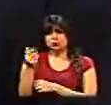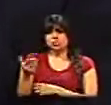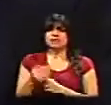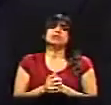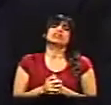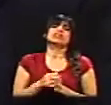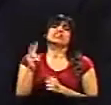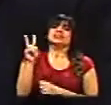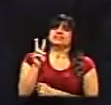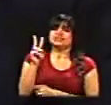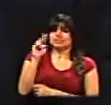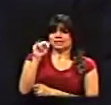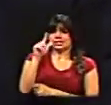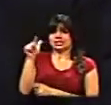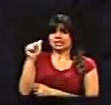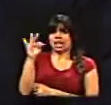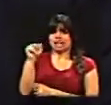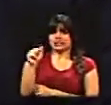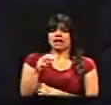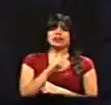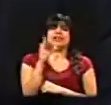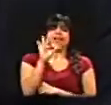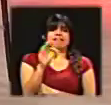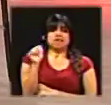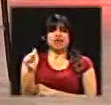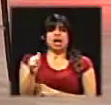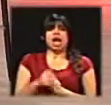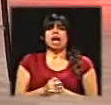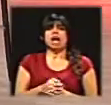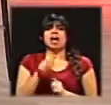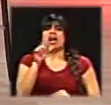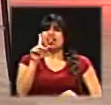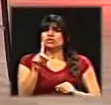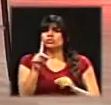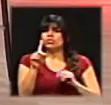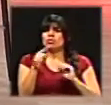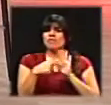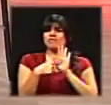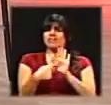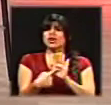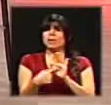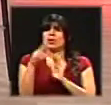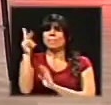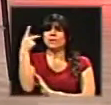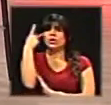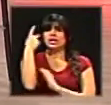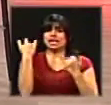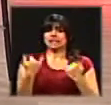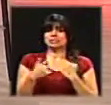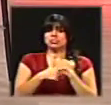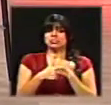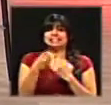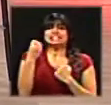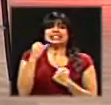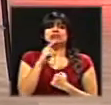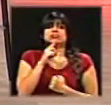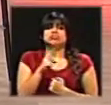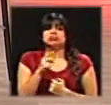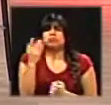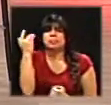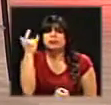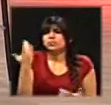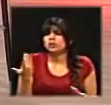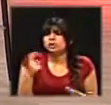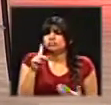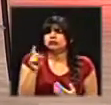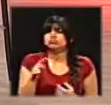Villalta y el Frente Amplio son un fenómeno político en estos momentos, y si fuera así, ¿por qué razón?